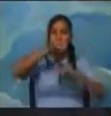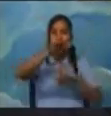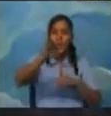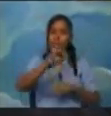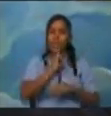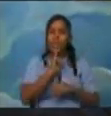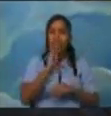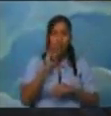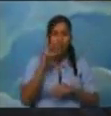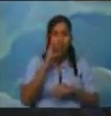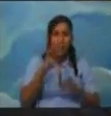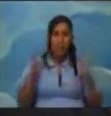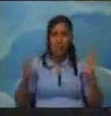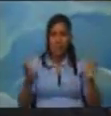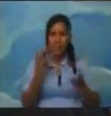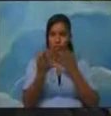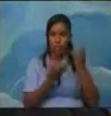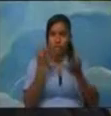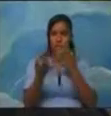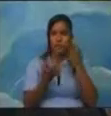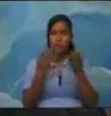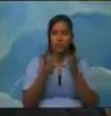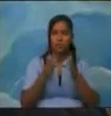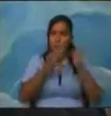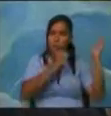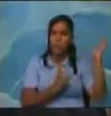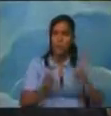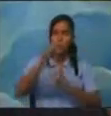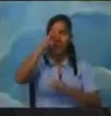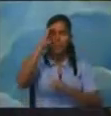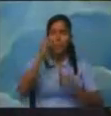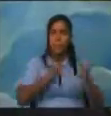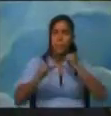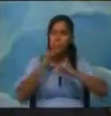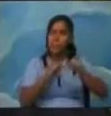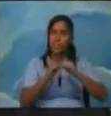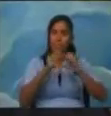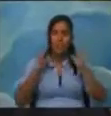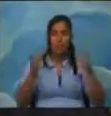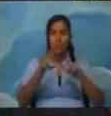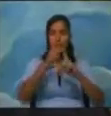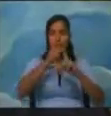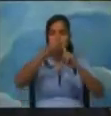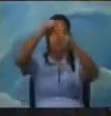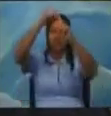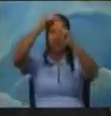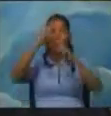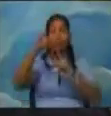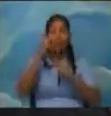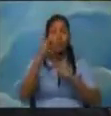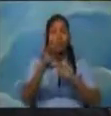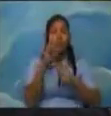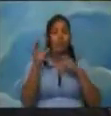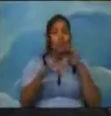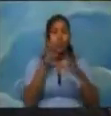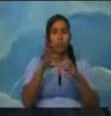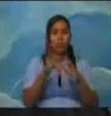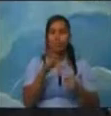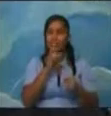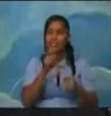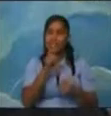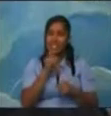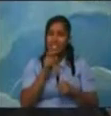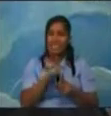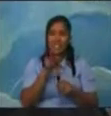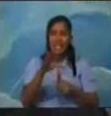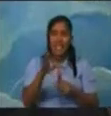gran fuego, la presencia de Dios moverse de una manera grande y especial. Ahora, usted está viendo el problema, usted está viendo la dificultad. Deje